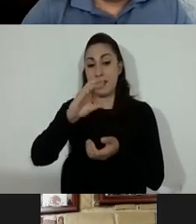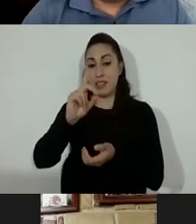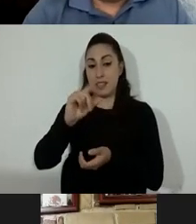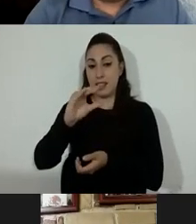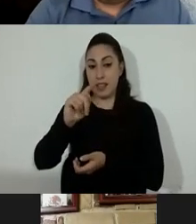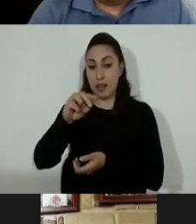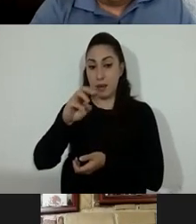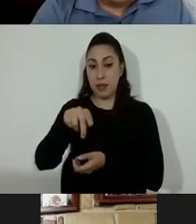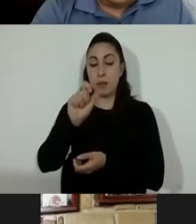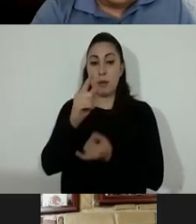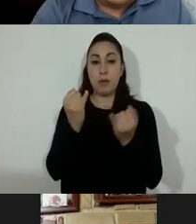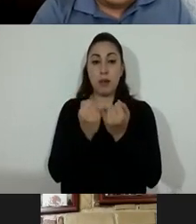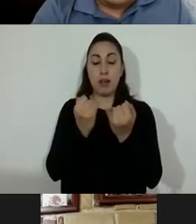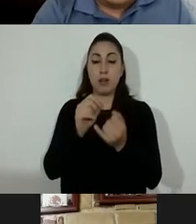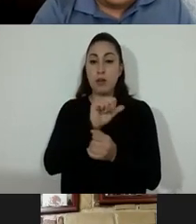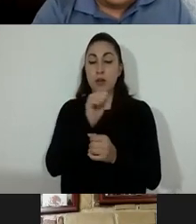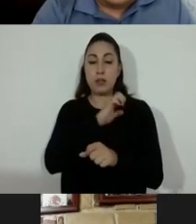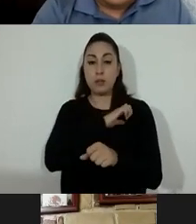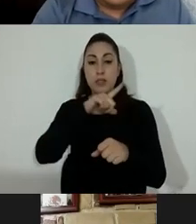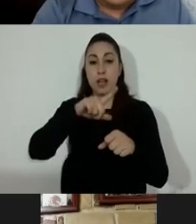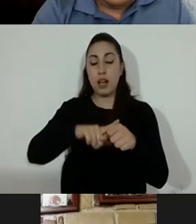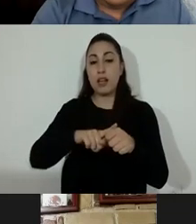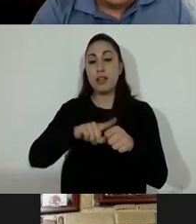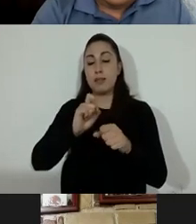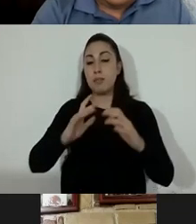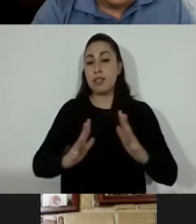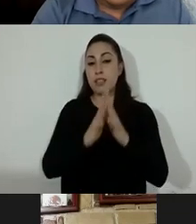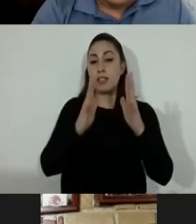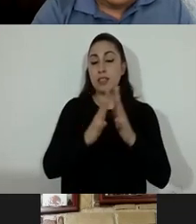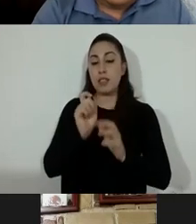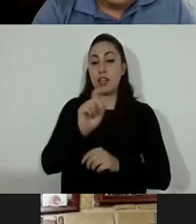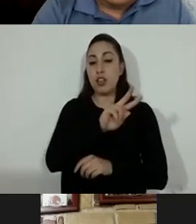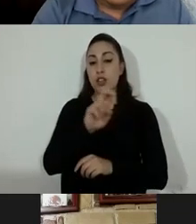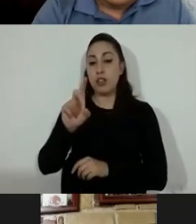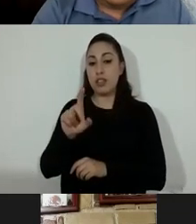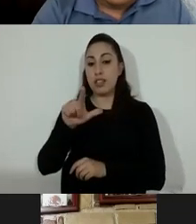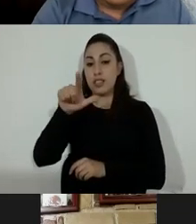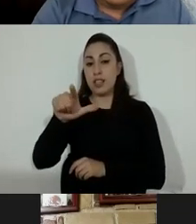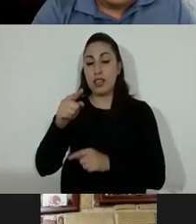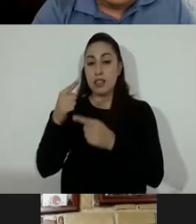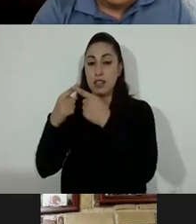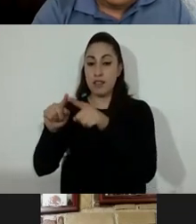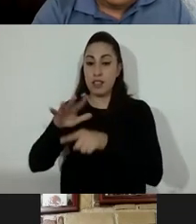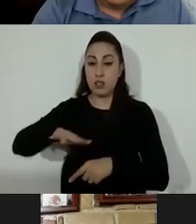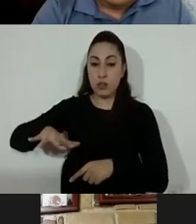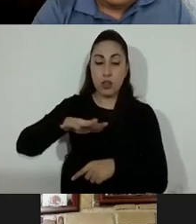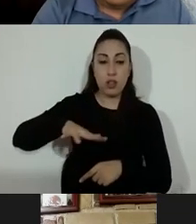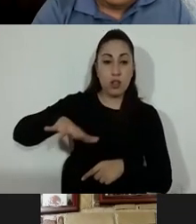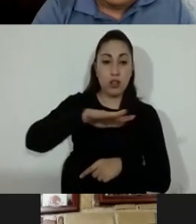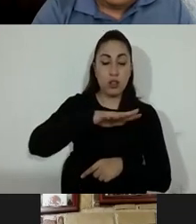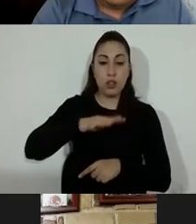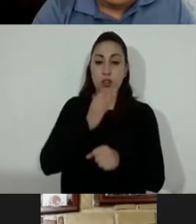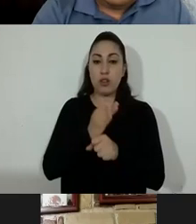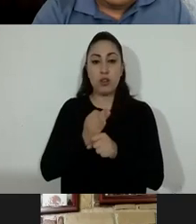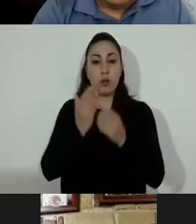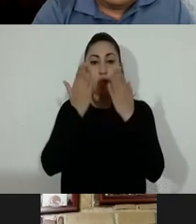casos especiales donde 237 unidades territoriales no cuentan con un